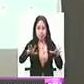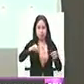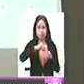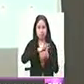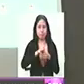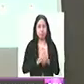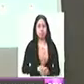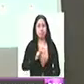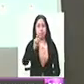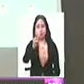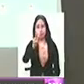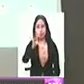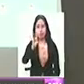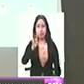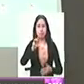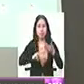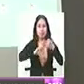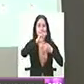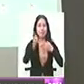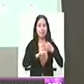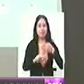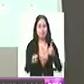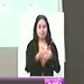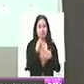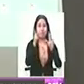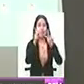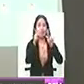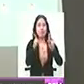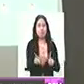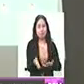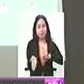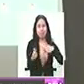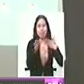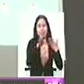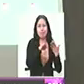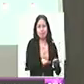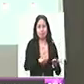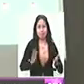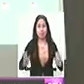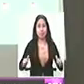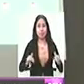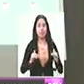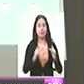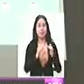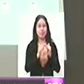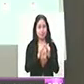El 28 de marzo, el primer fallecido se da en la ciudad de La Paz.